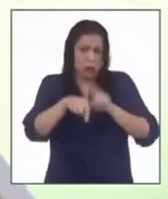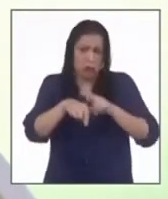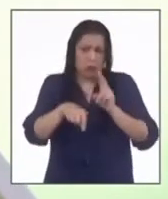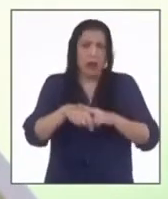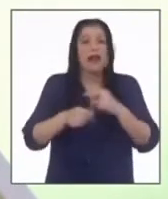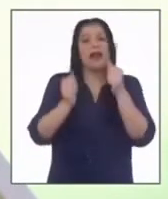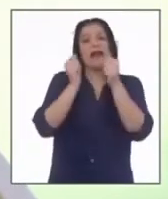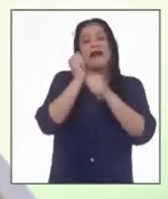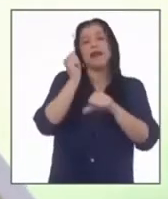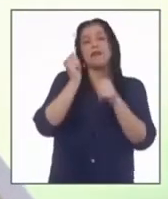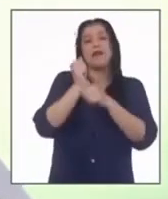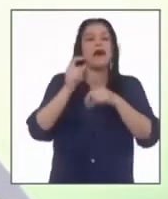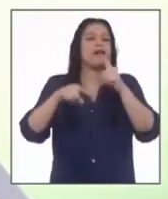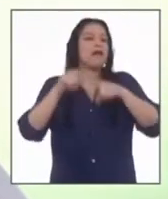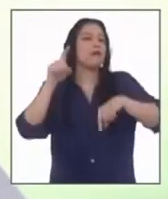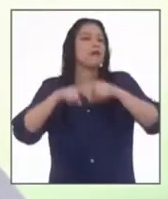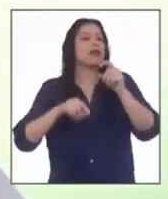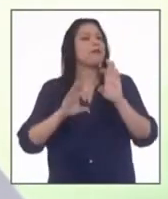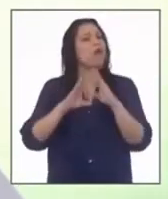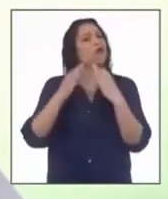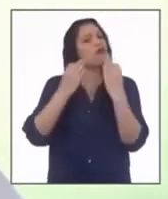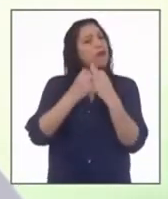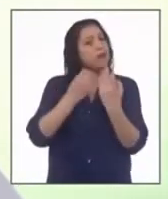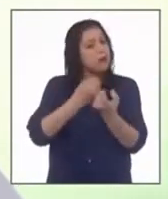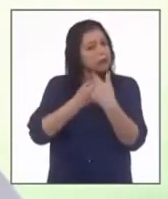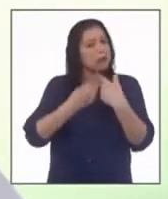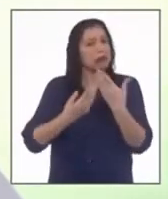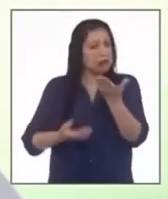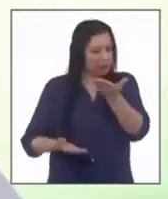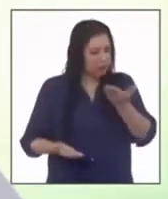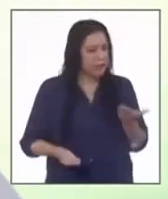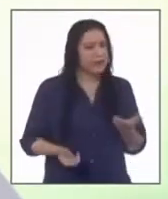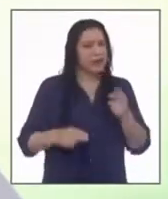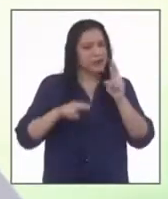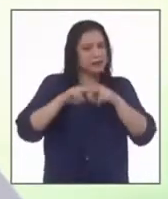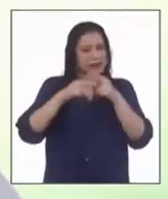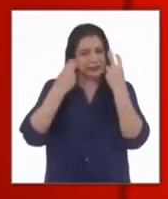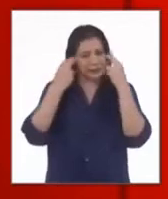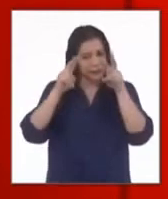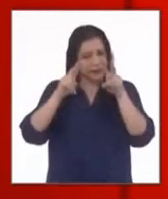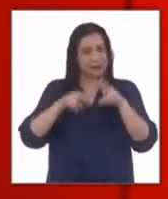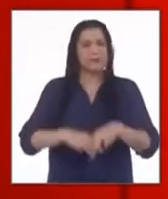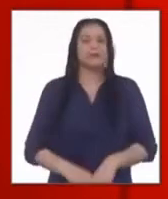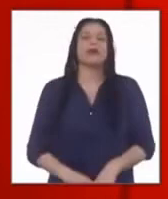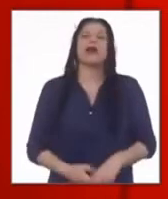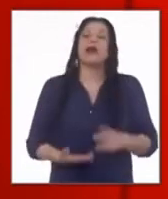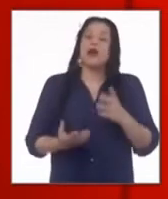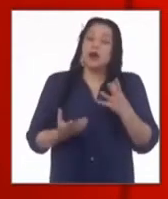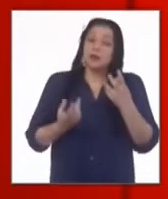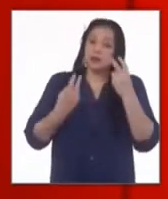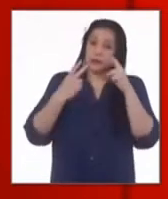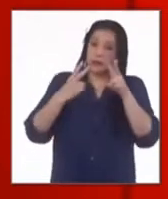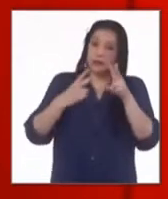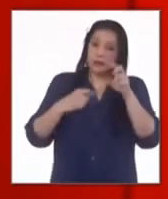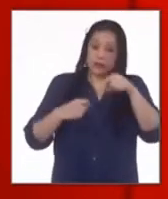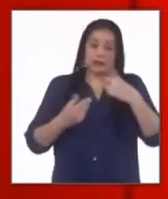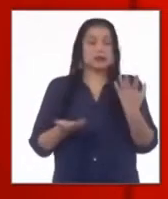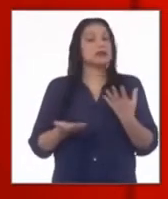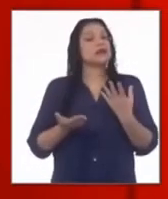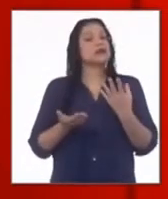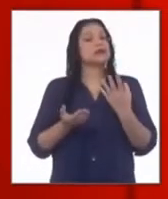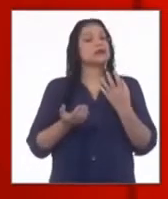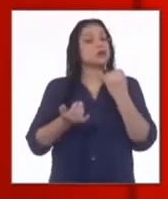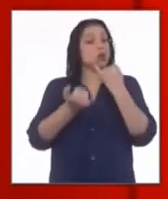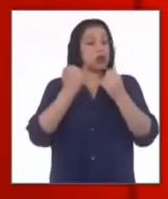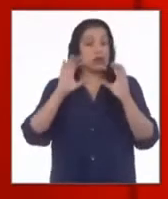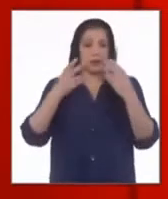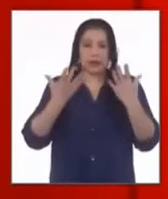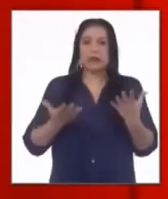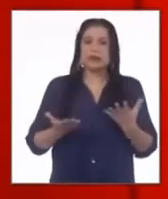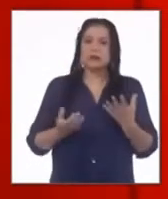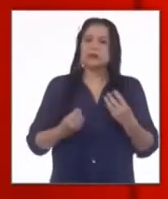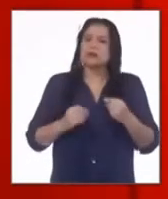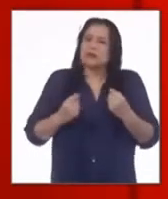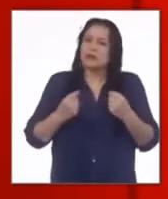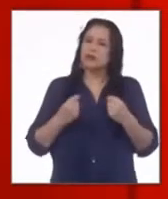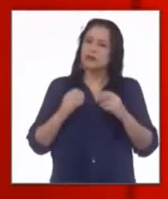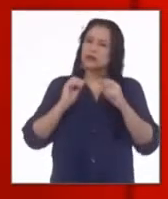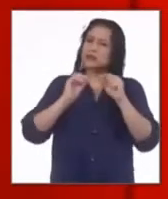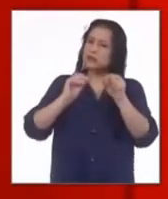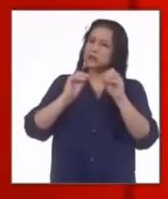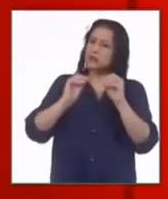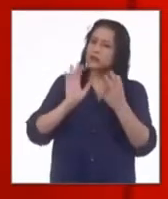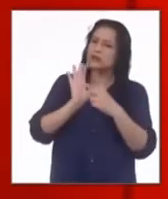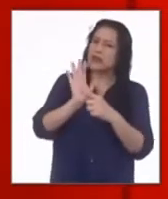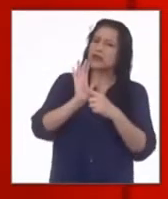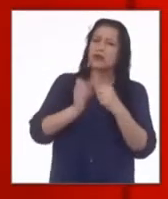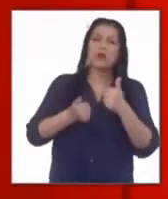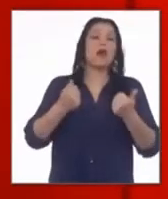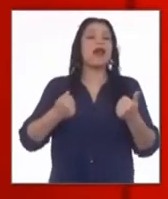algún hermano, primo o familiar en casa, invítalo a participar. Como estamos viendo en estos últimos programas, le estamos dando protagonismo